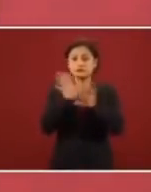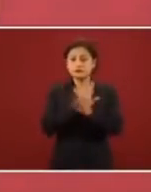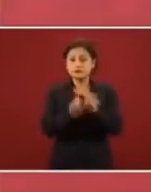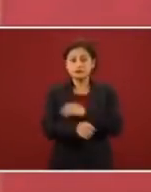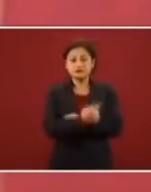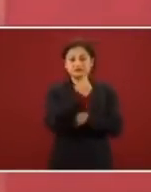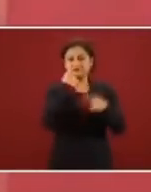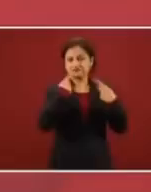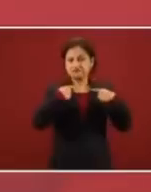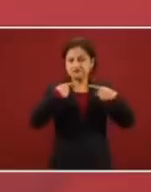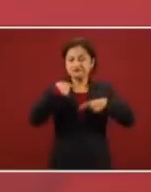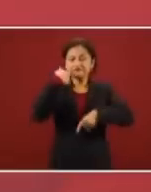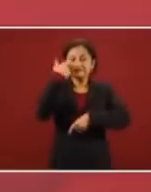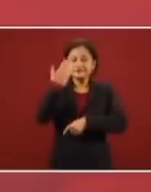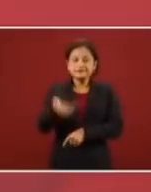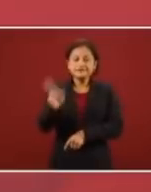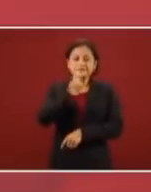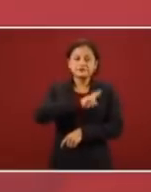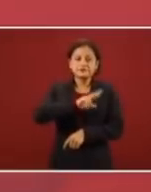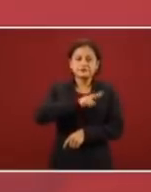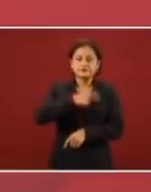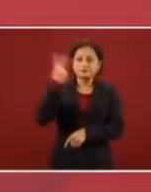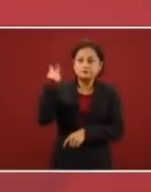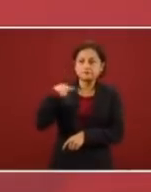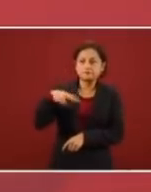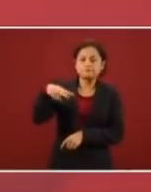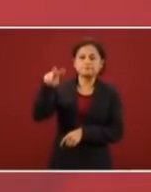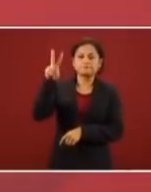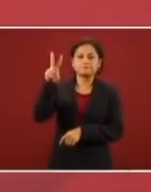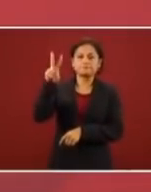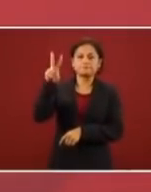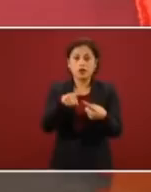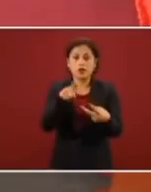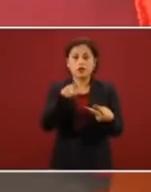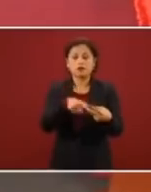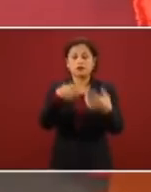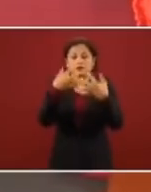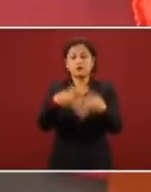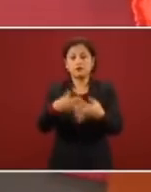rentarlo para un viaje, lo puede hacer.